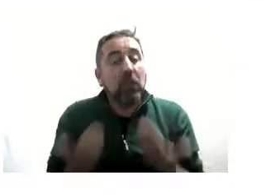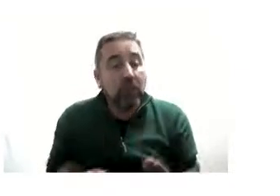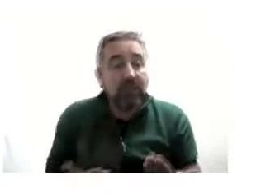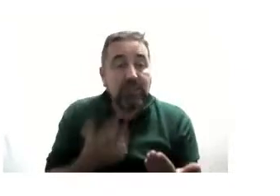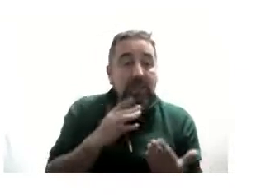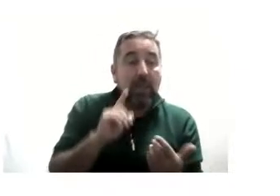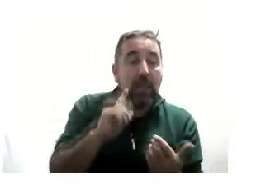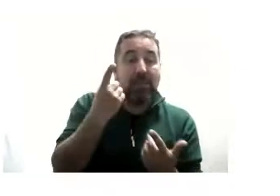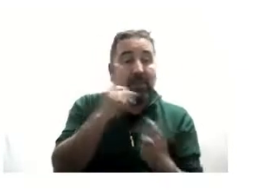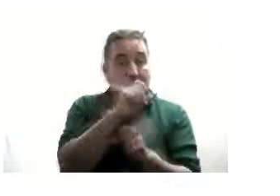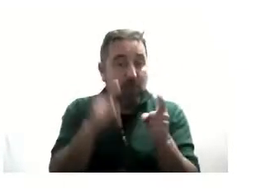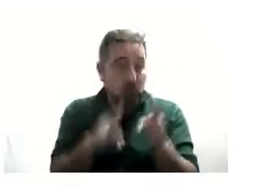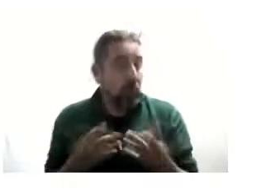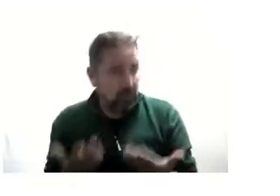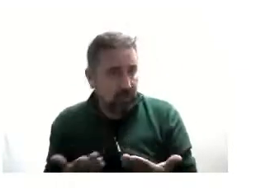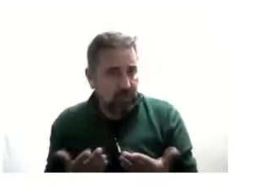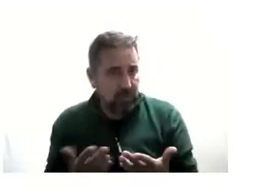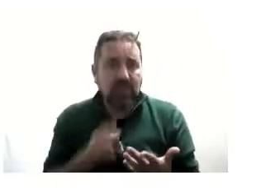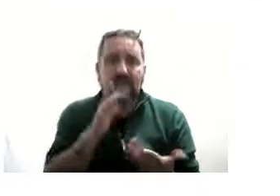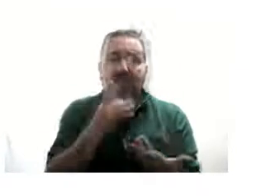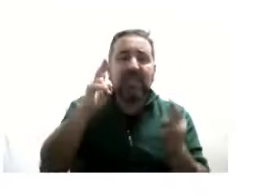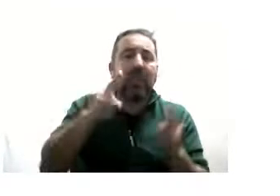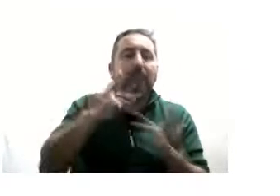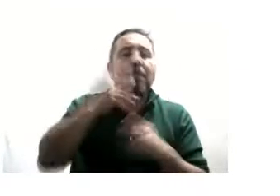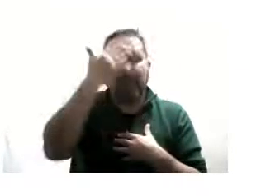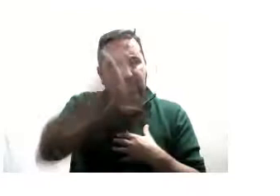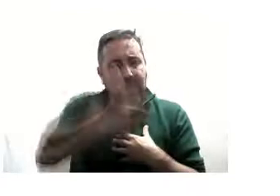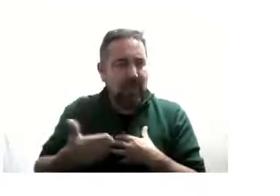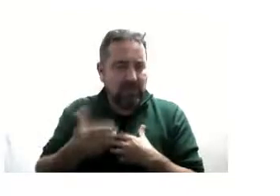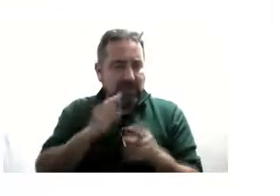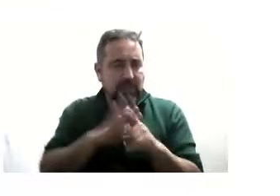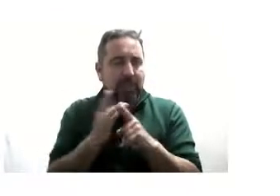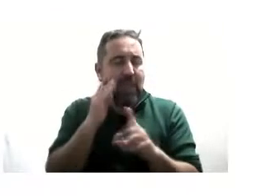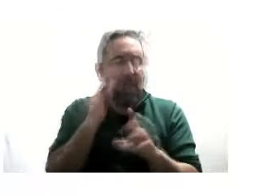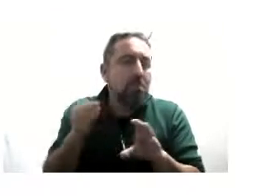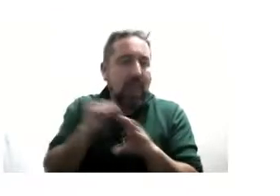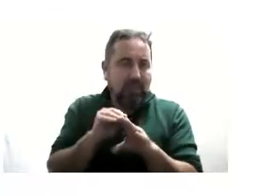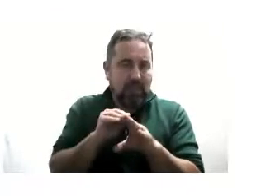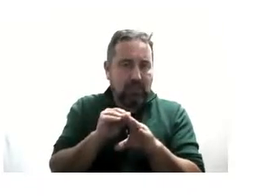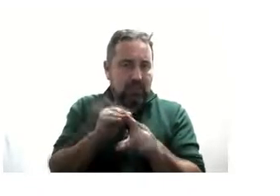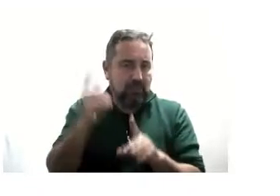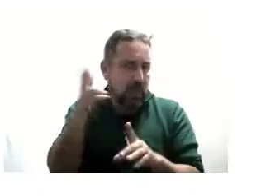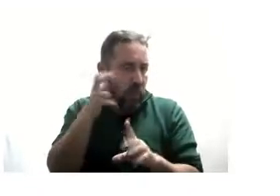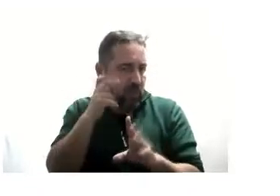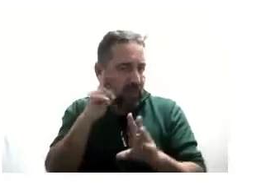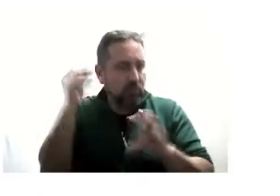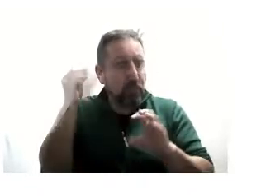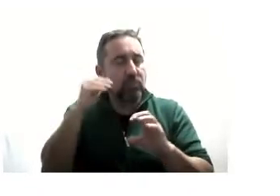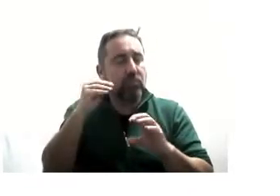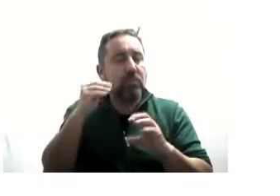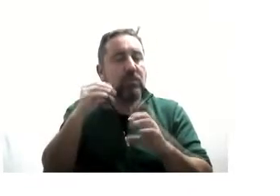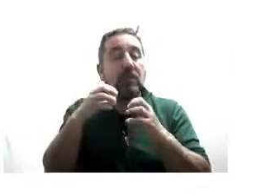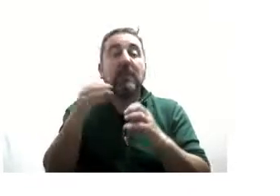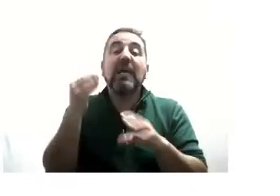la primera pregunta, son los principales implantes auditivos, dejando al margen el audífono, que lo pongo por la frecuencia, pero no es realmente un implante quirúrgico,